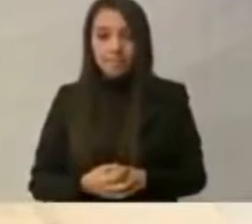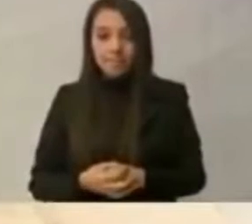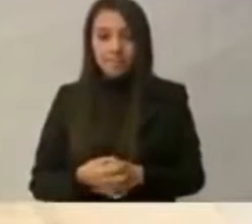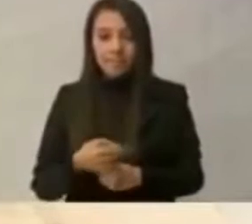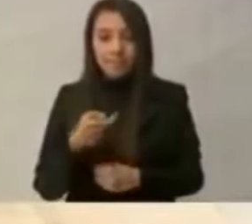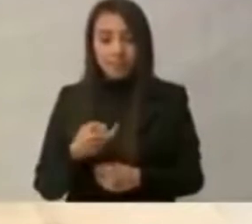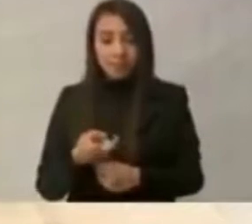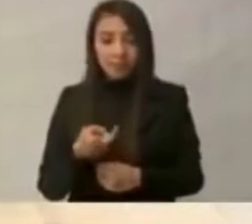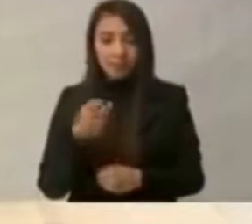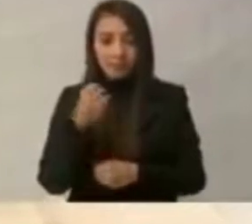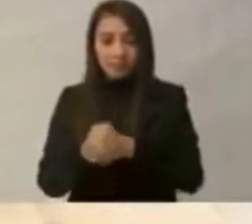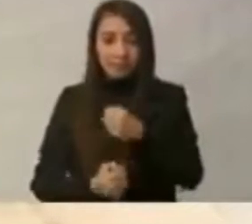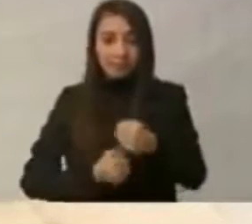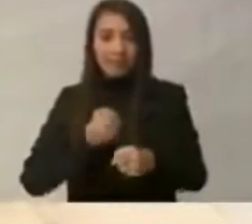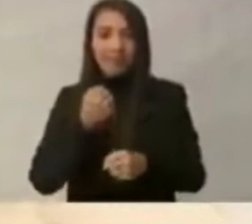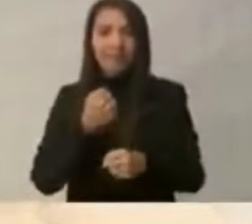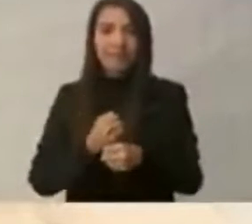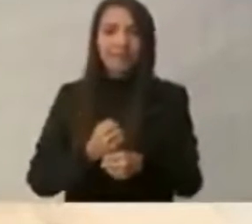remesas